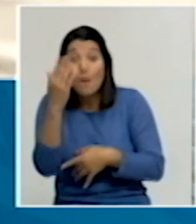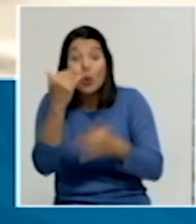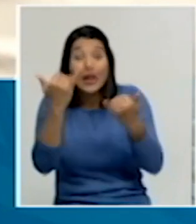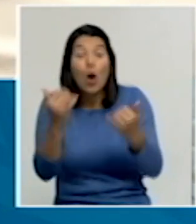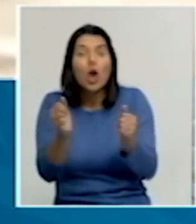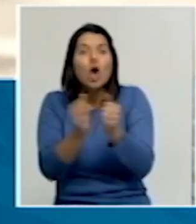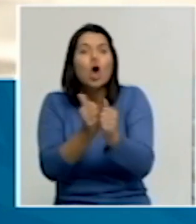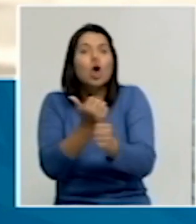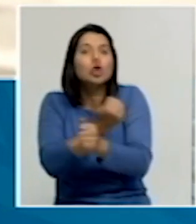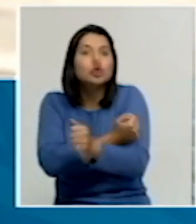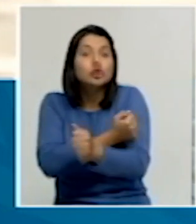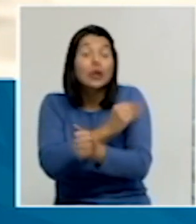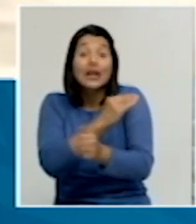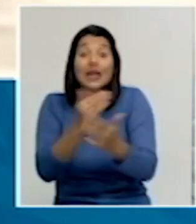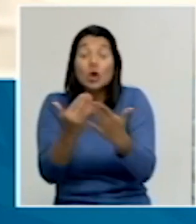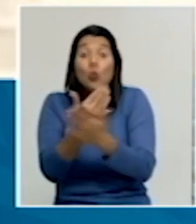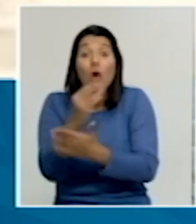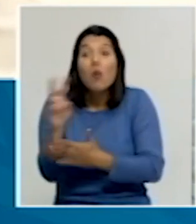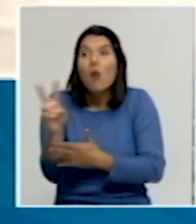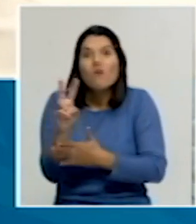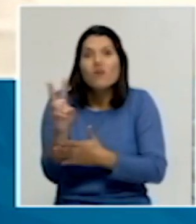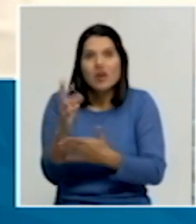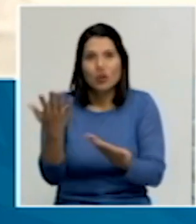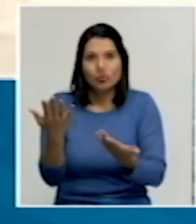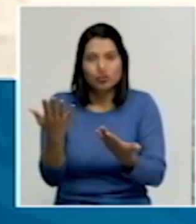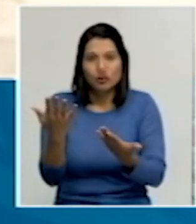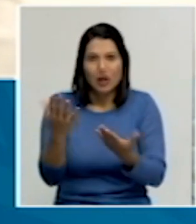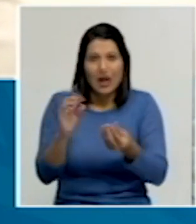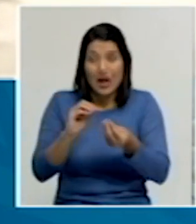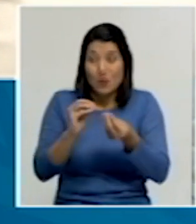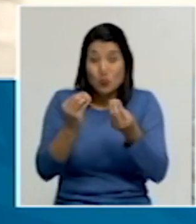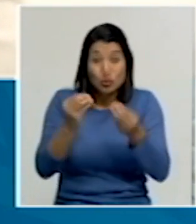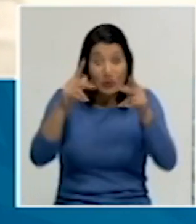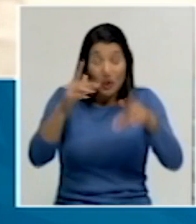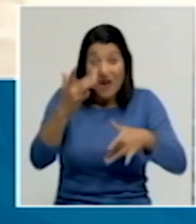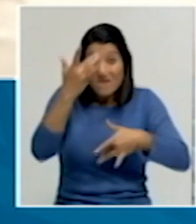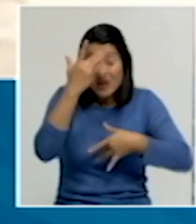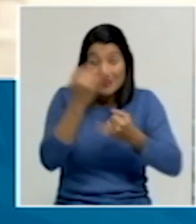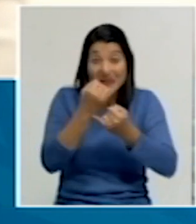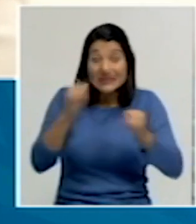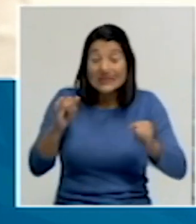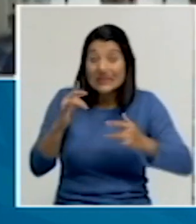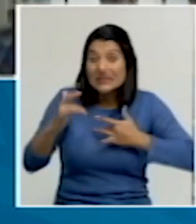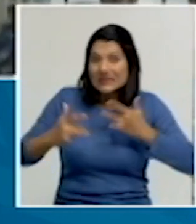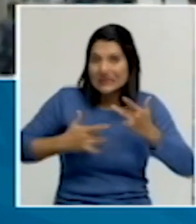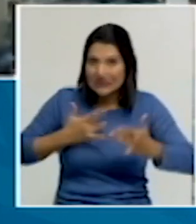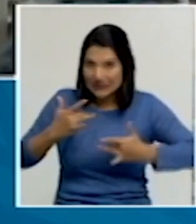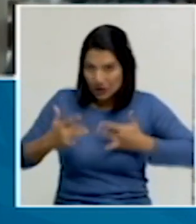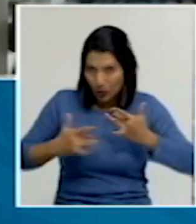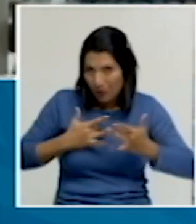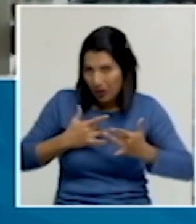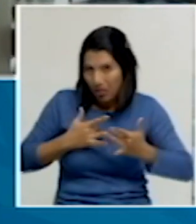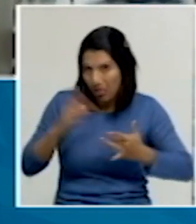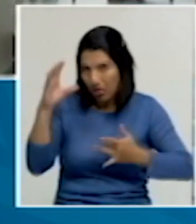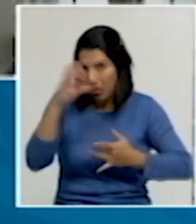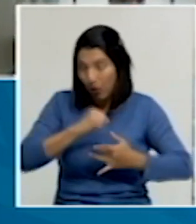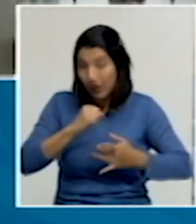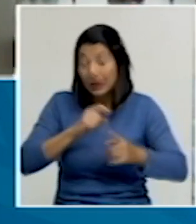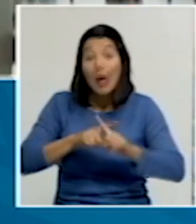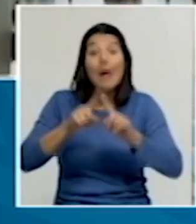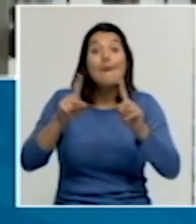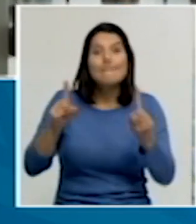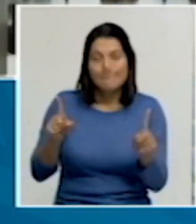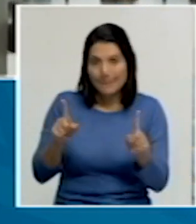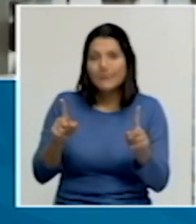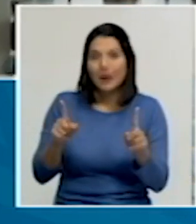de variantes la cantidad de asintomáticos subió un montón. Sin embargo, podemos contagiar a personas a las cuales